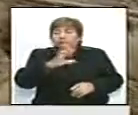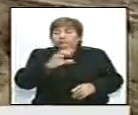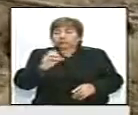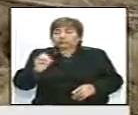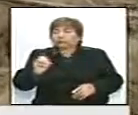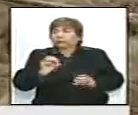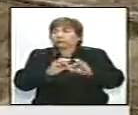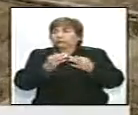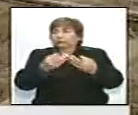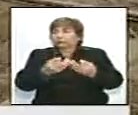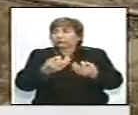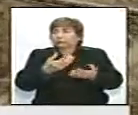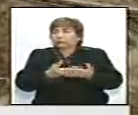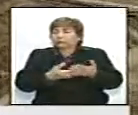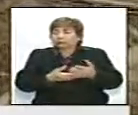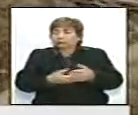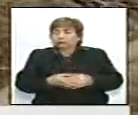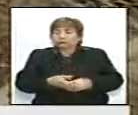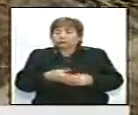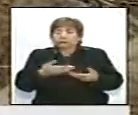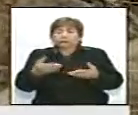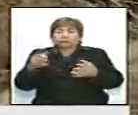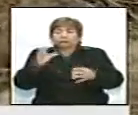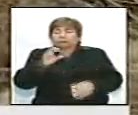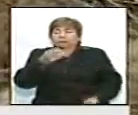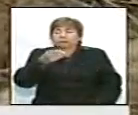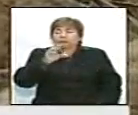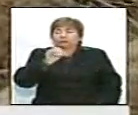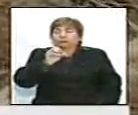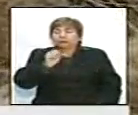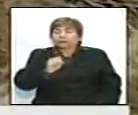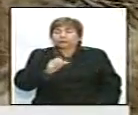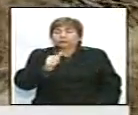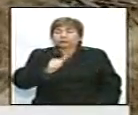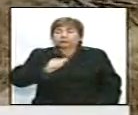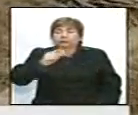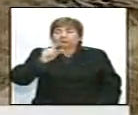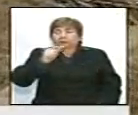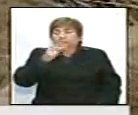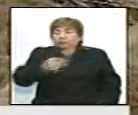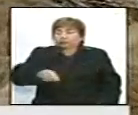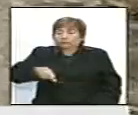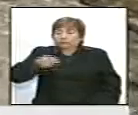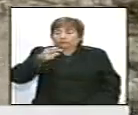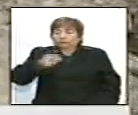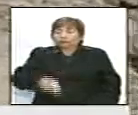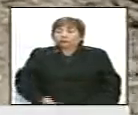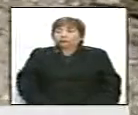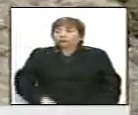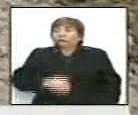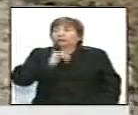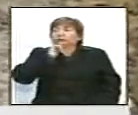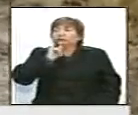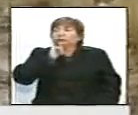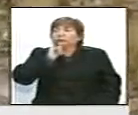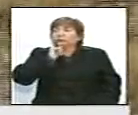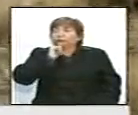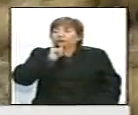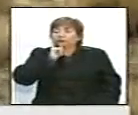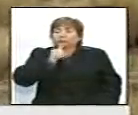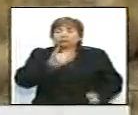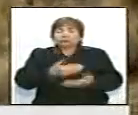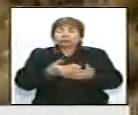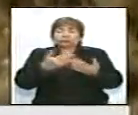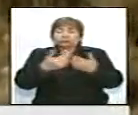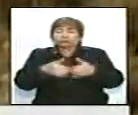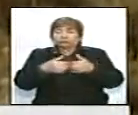dedicadas a la ganadería y agricultura del distrito de Chongos Alto, provincia de Huancayo. La falta de canales de riego y